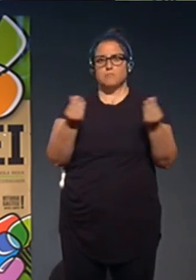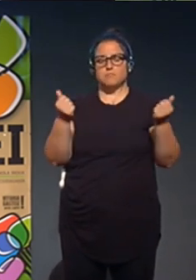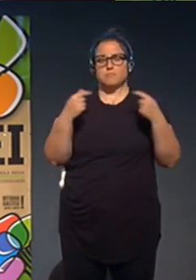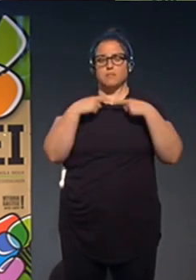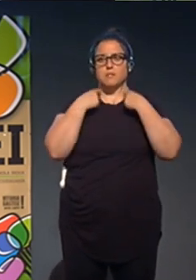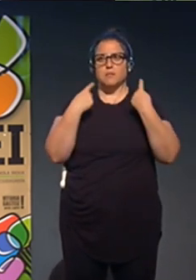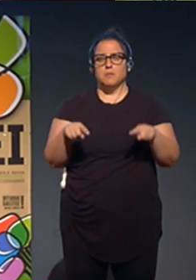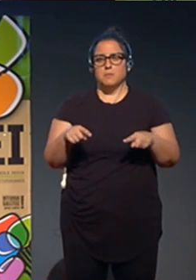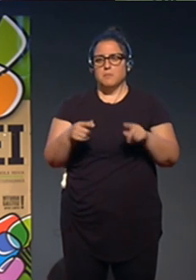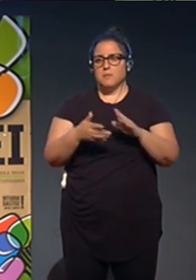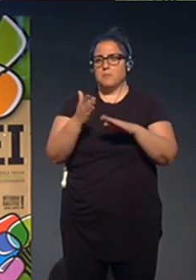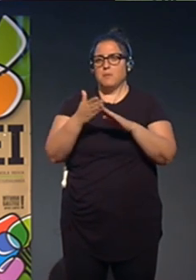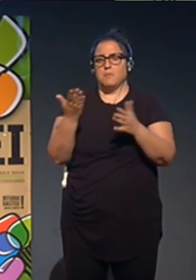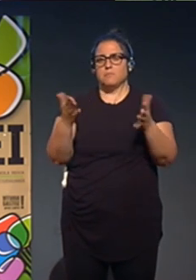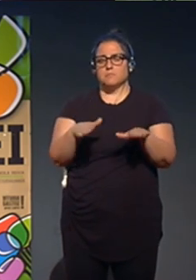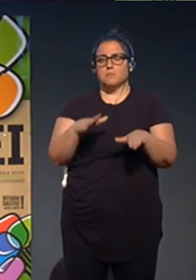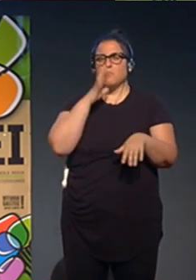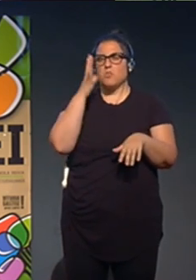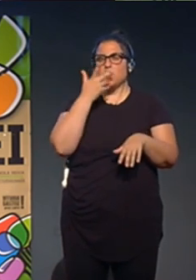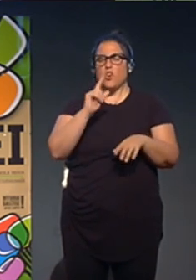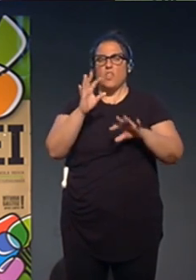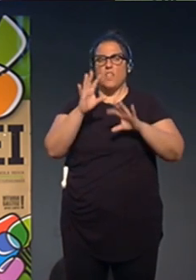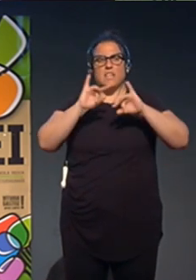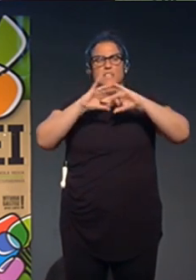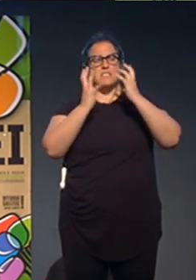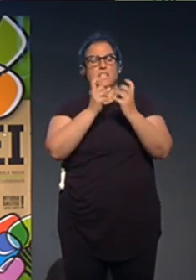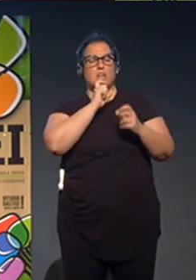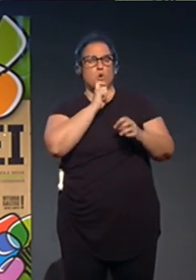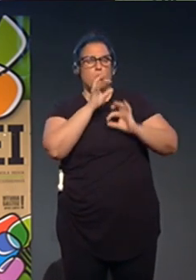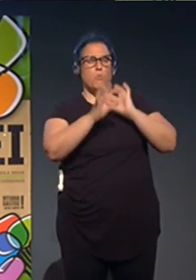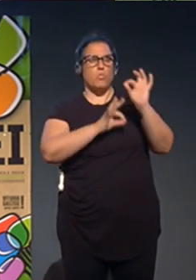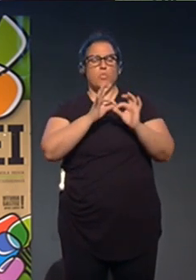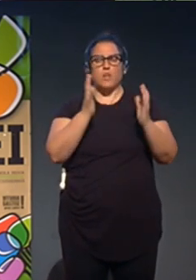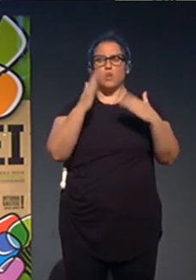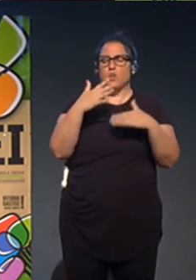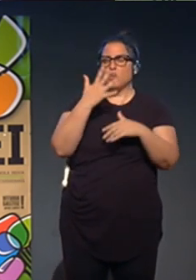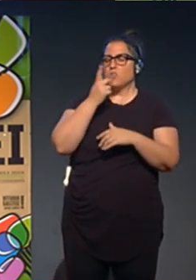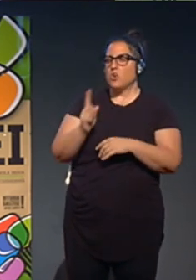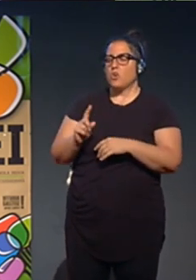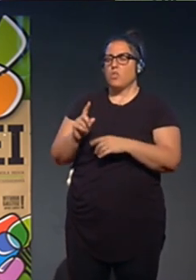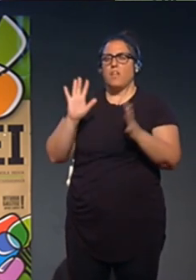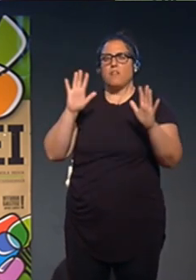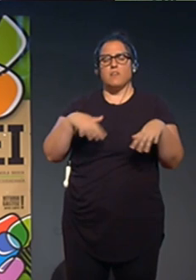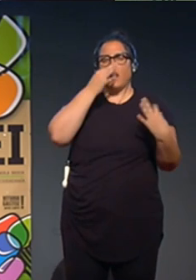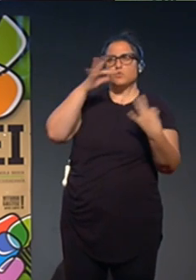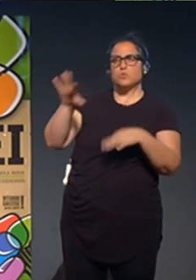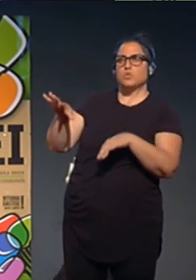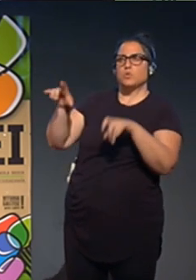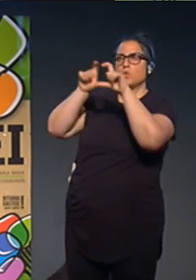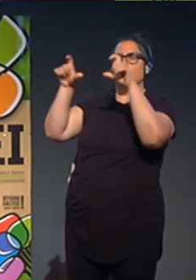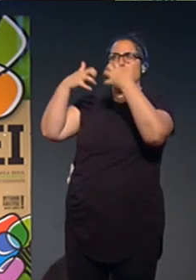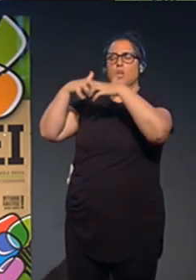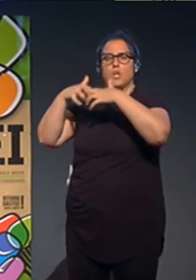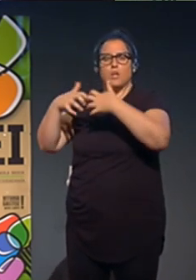que no conocen tanto la tierra y los ciclos que están siendo sustituidos por agroindustria por sus máquinas por unas semillas